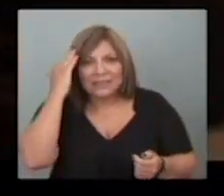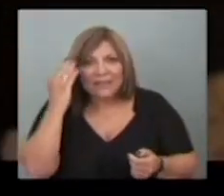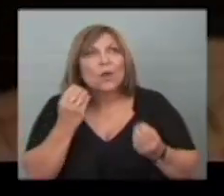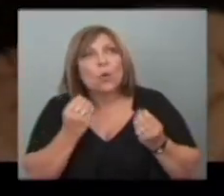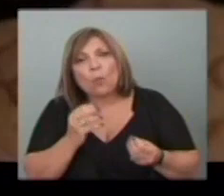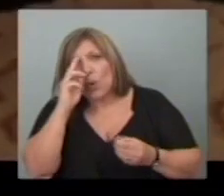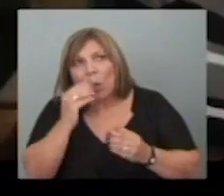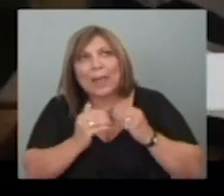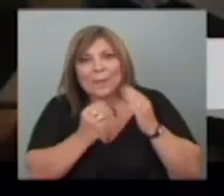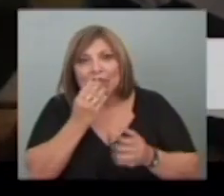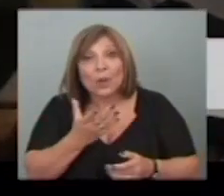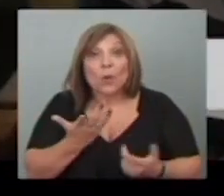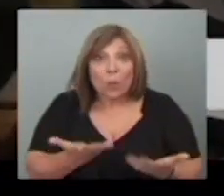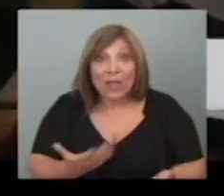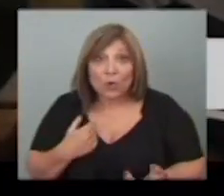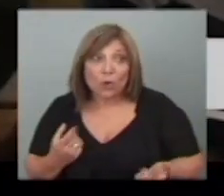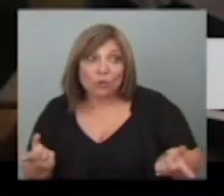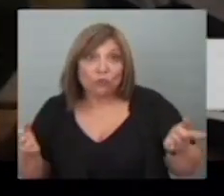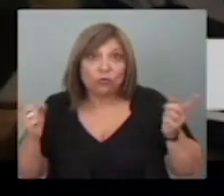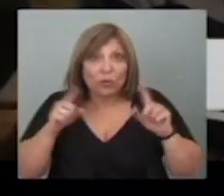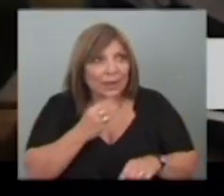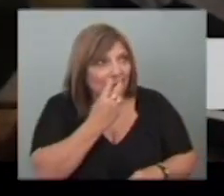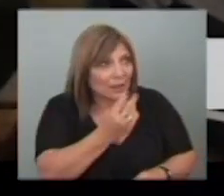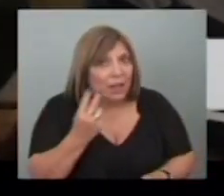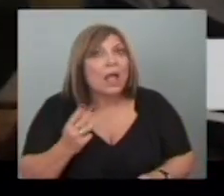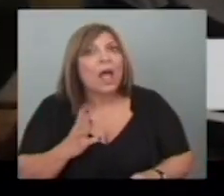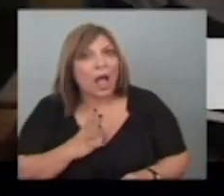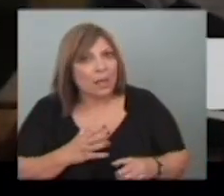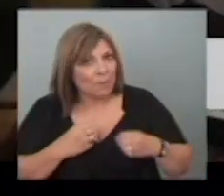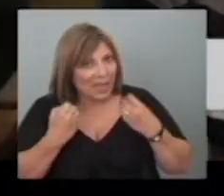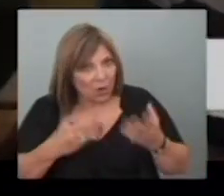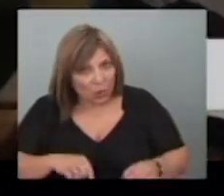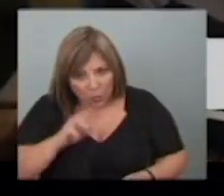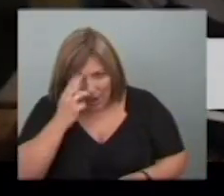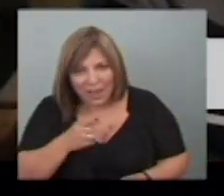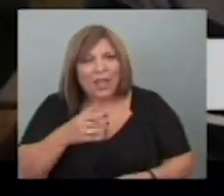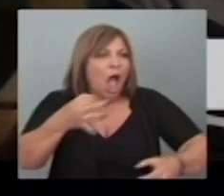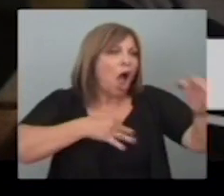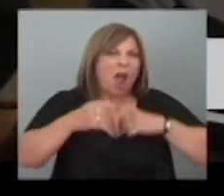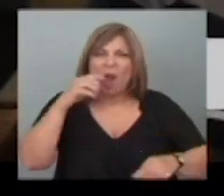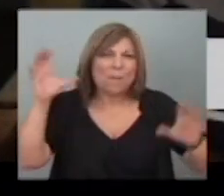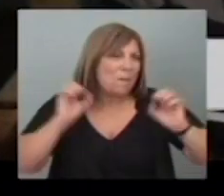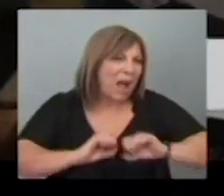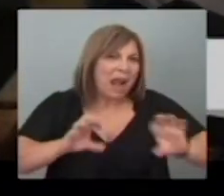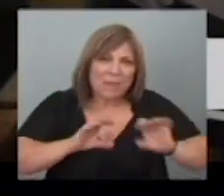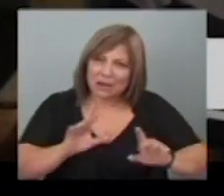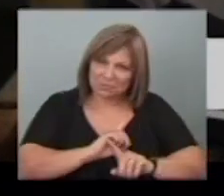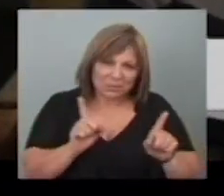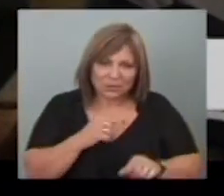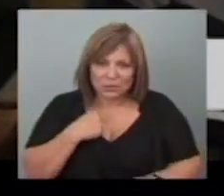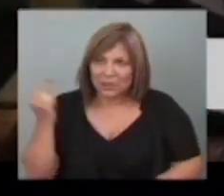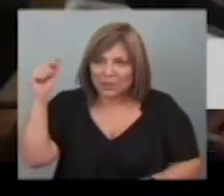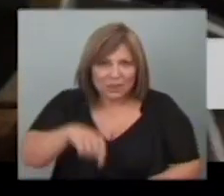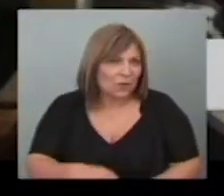del país. Lo bueno es que cuando vos ves mejorías en el país, aparte de todo lo que te dicen. Vos cuando ves, yo me